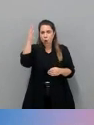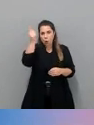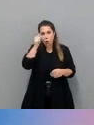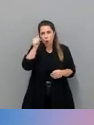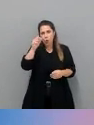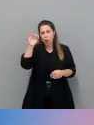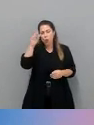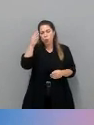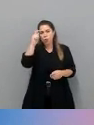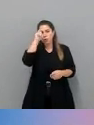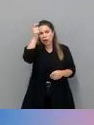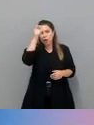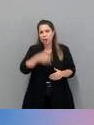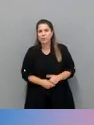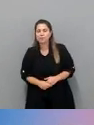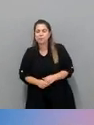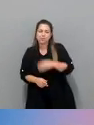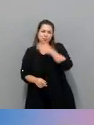grande.